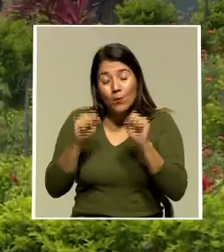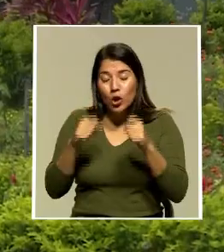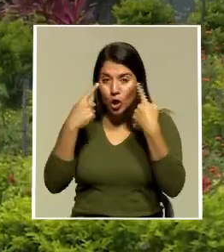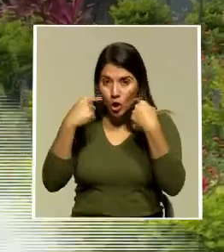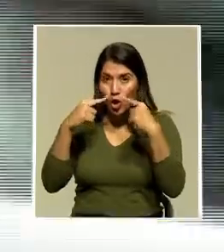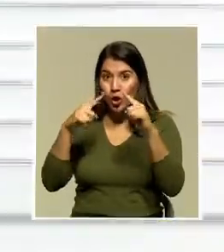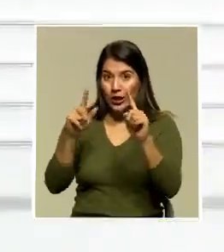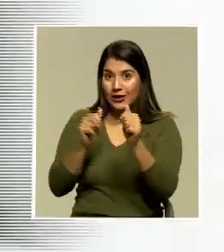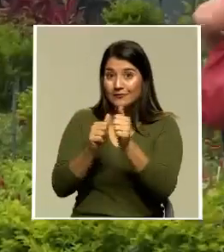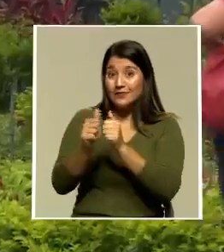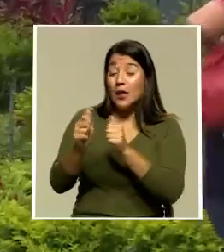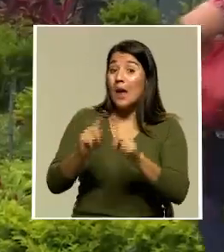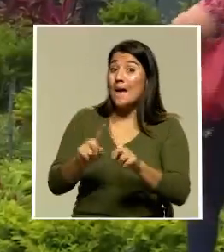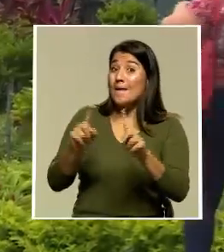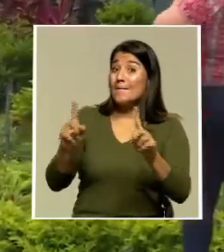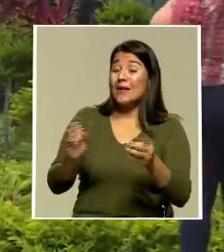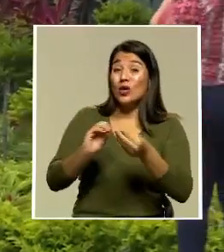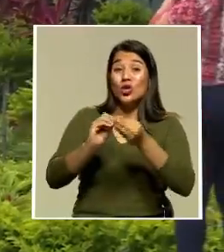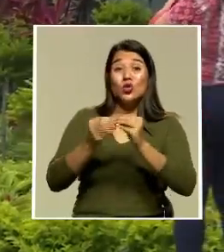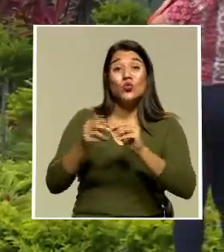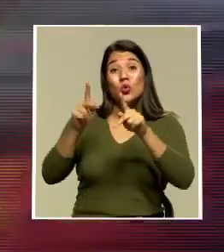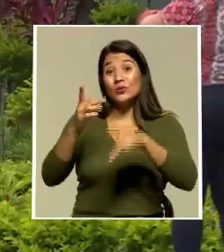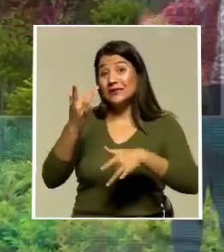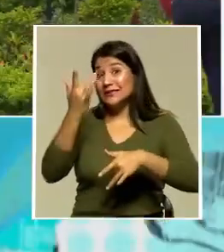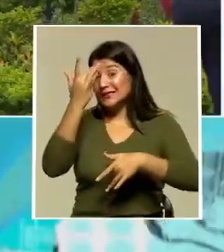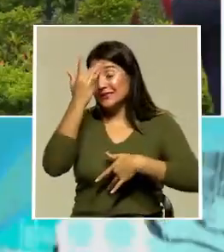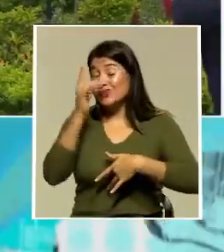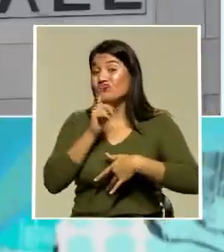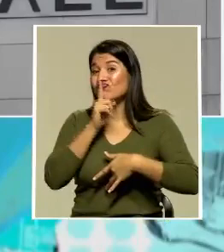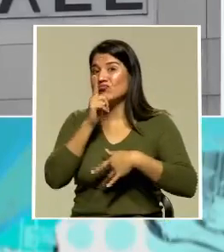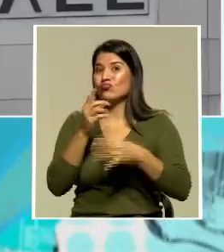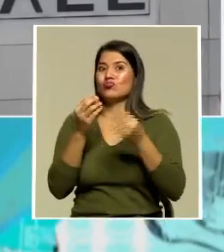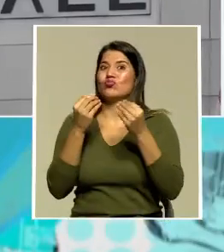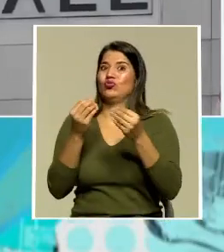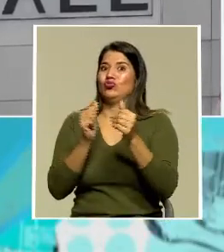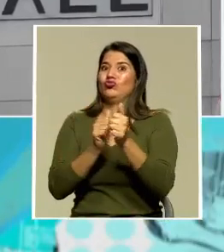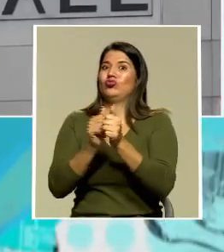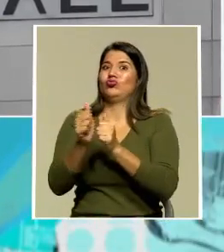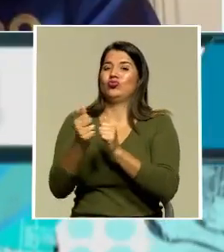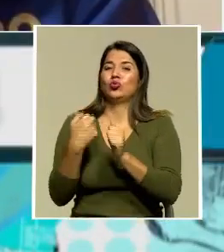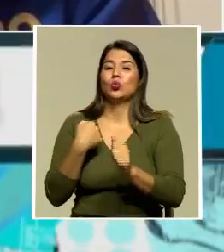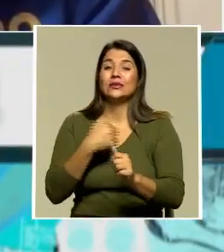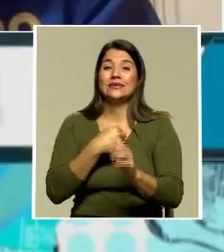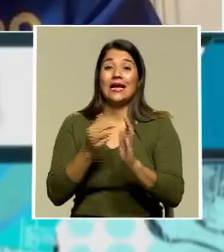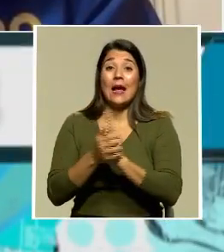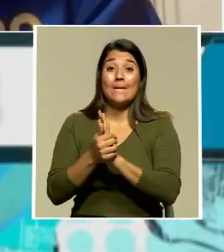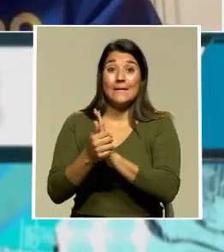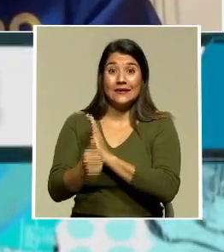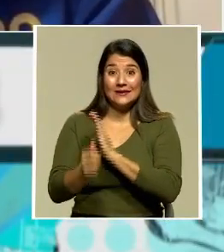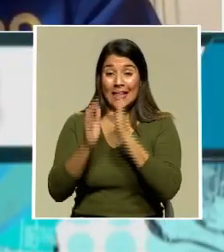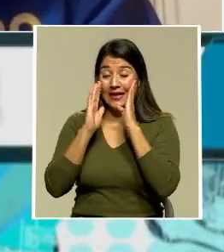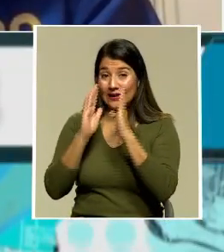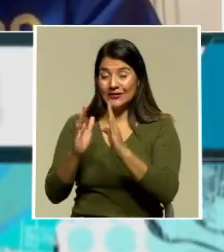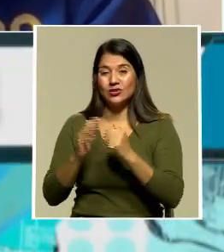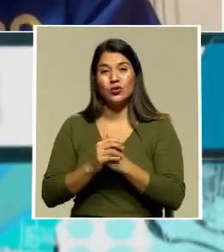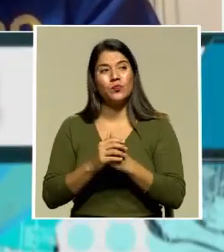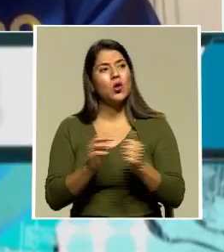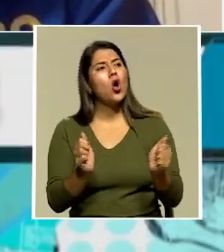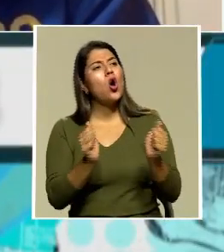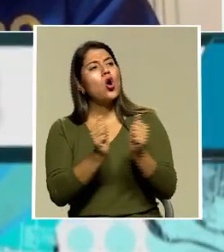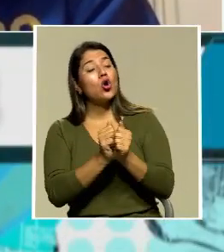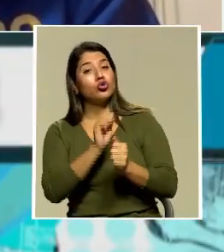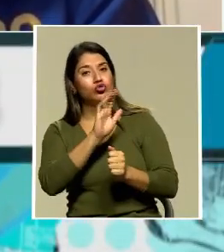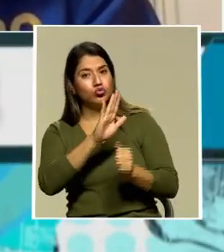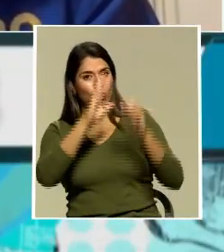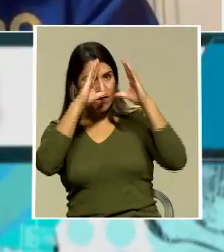embargo, pues la cantidad de casos está superando nuestra capacidad de reacción. Doctora, con esos datos que usted nos acaba de dar y